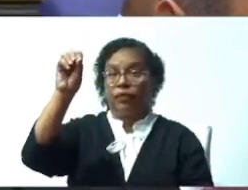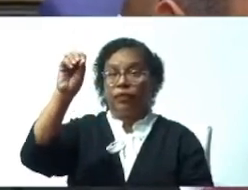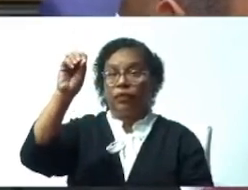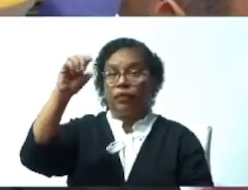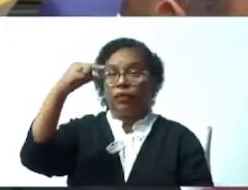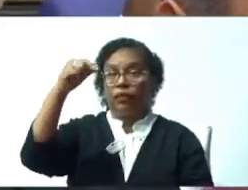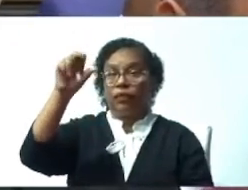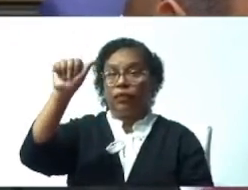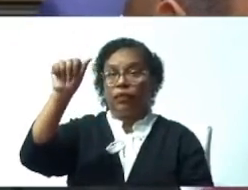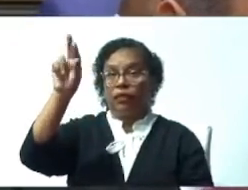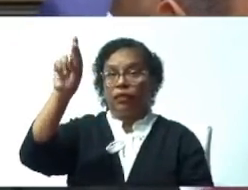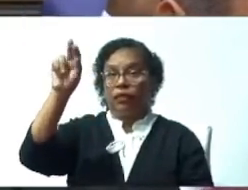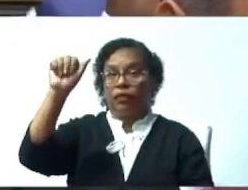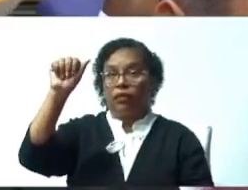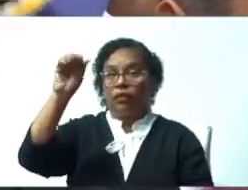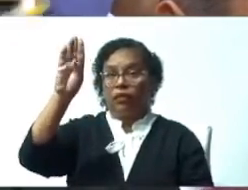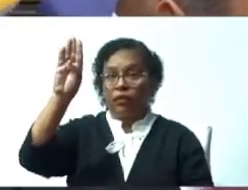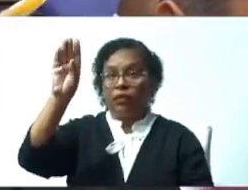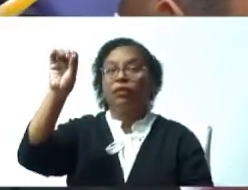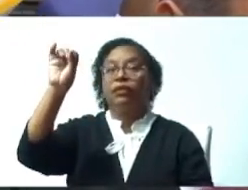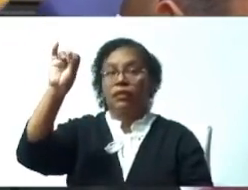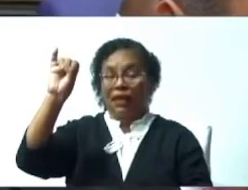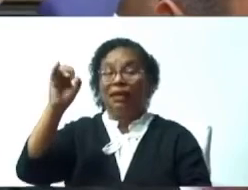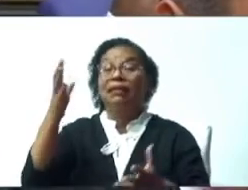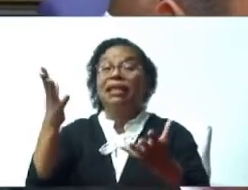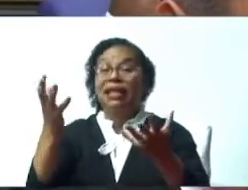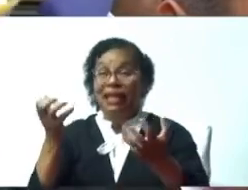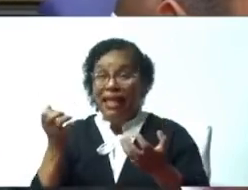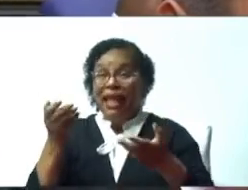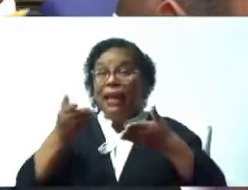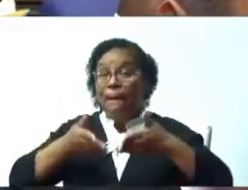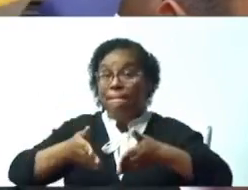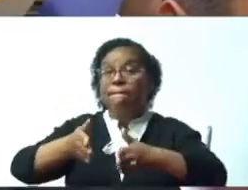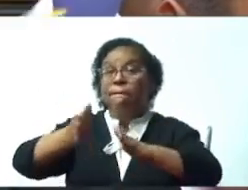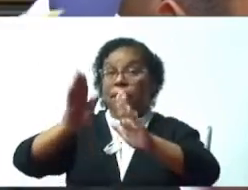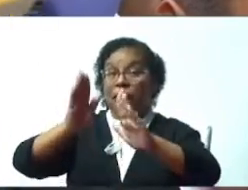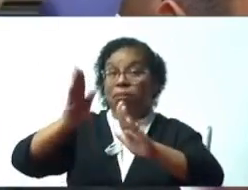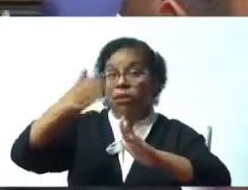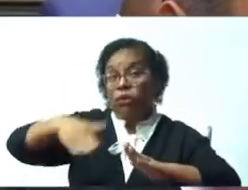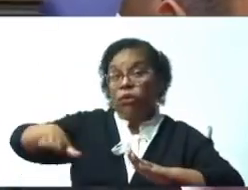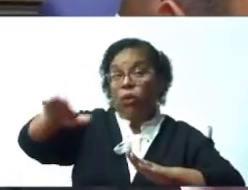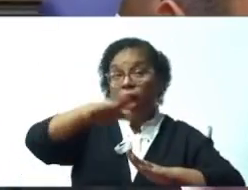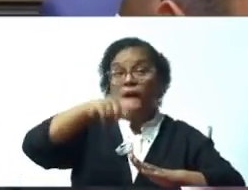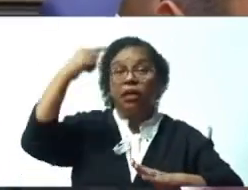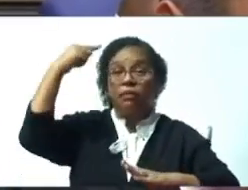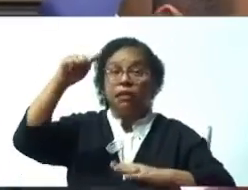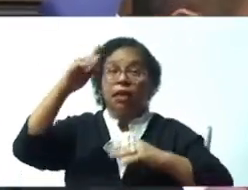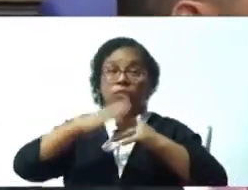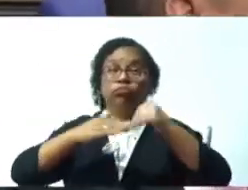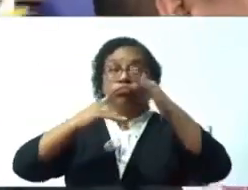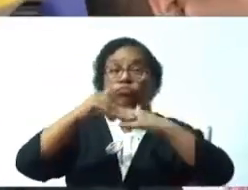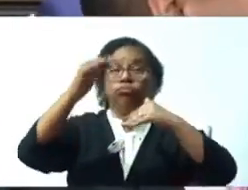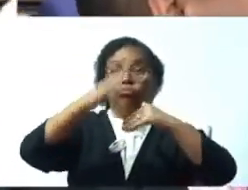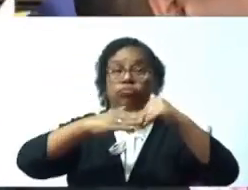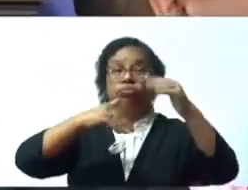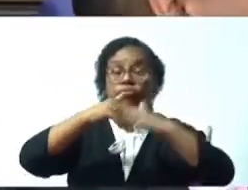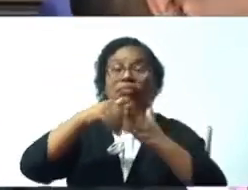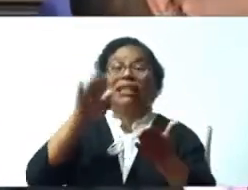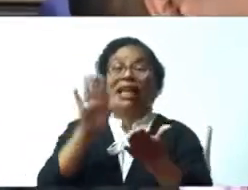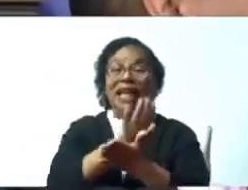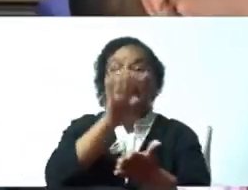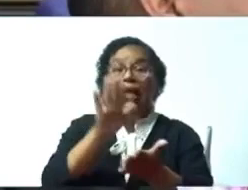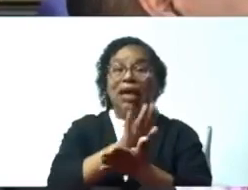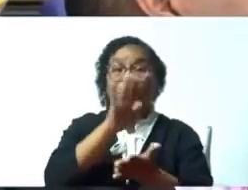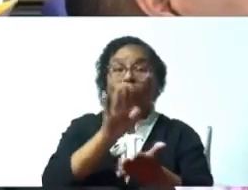donde puedan construirse una escuela primaria, porque Hoyo del Toro no tiene ni siquiera una escuela para dar clases primarias a